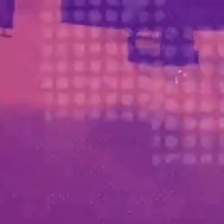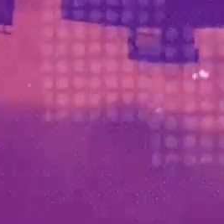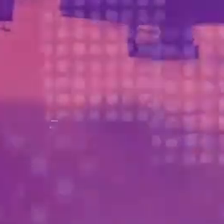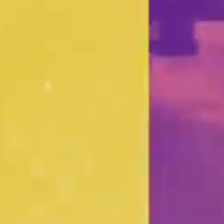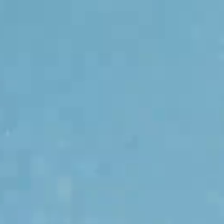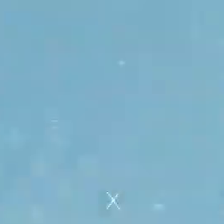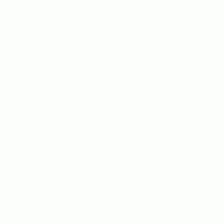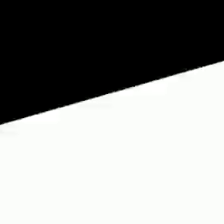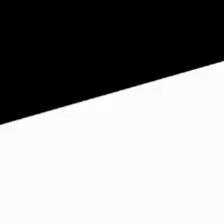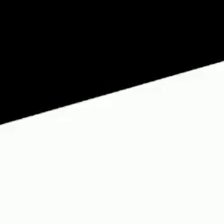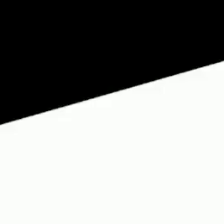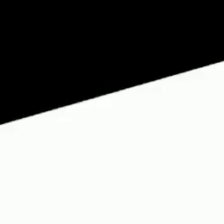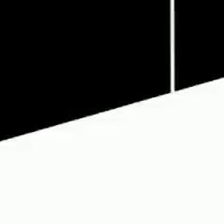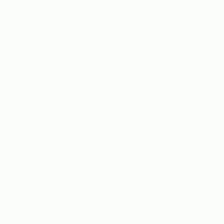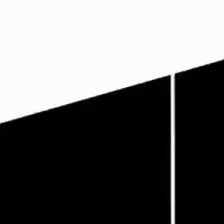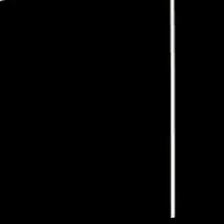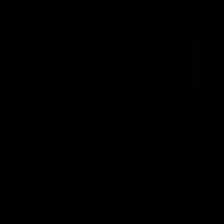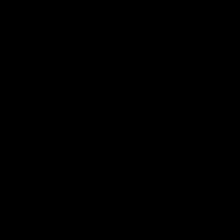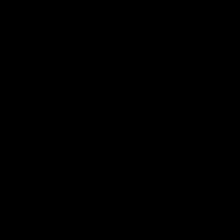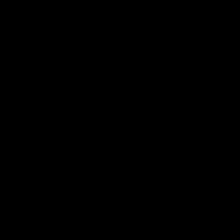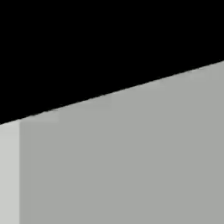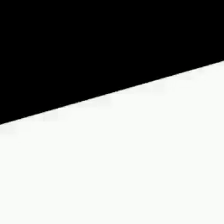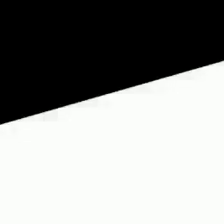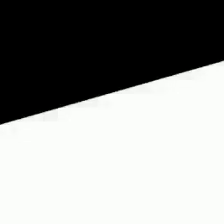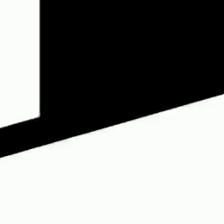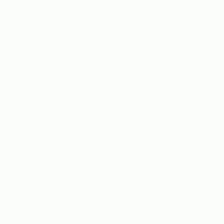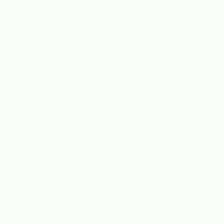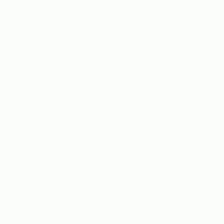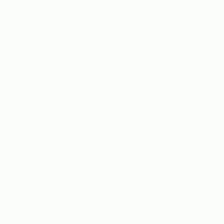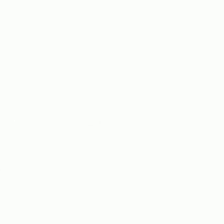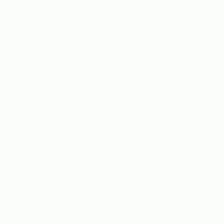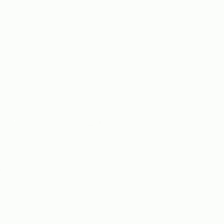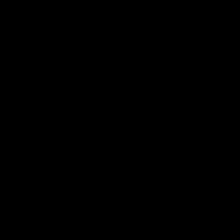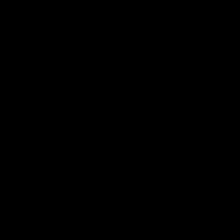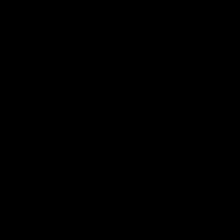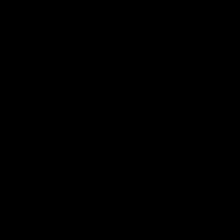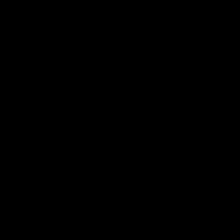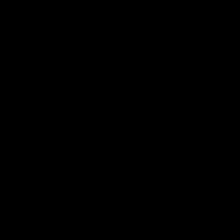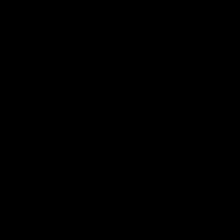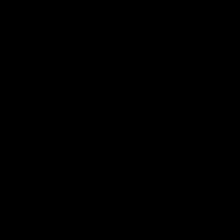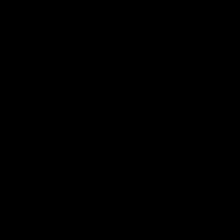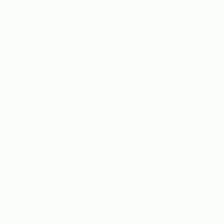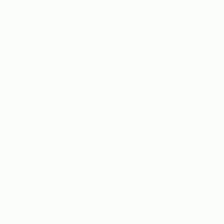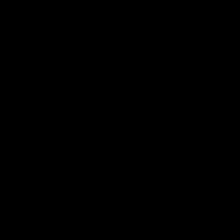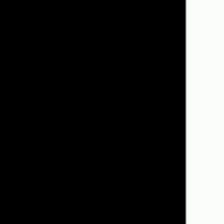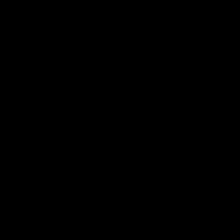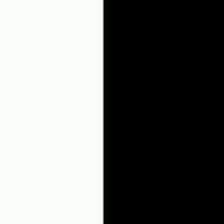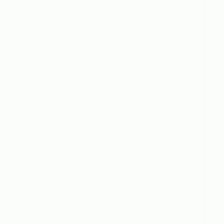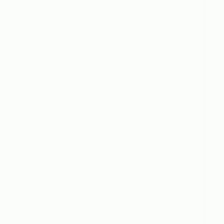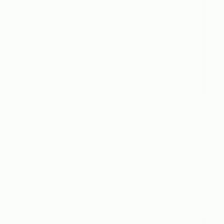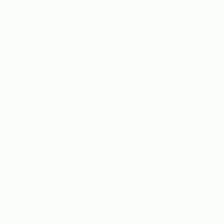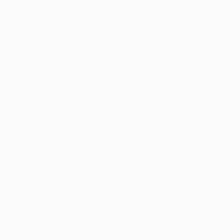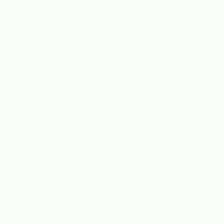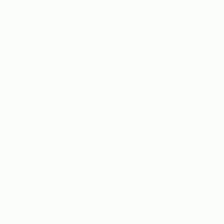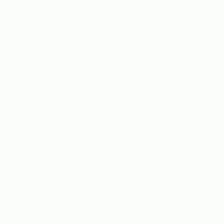Por pretender quedarme con lo poco que queda, perdí la chance de encontrarme algo mejor. No